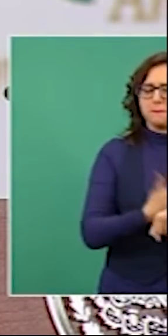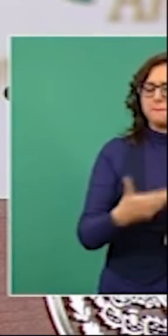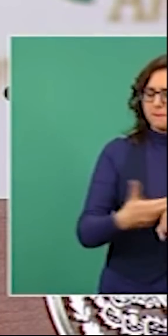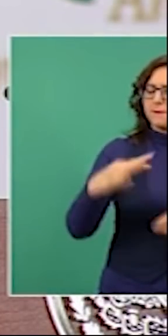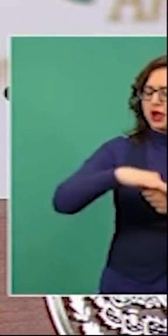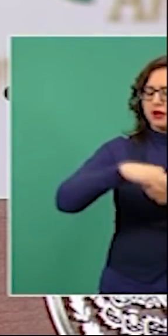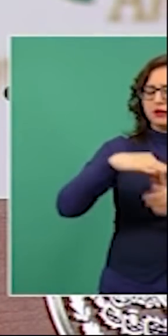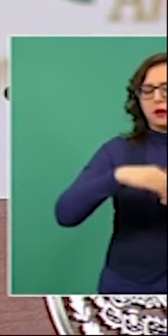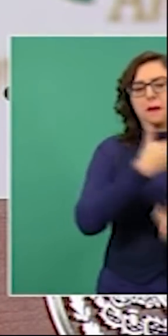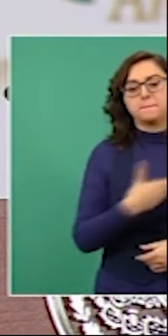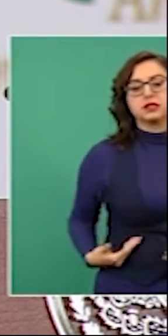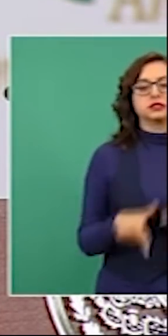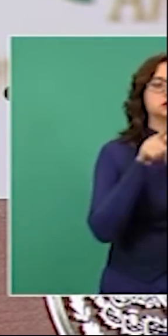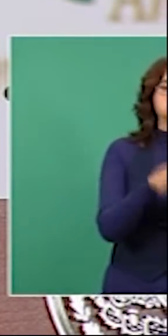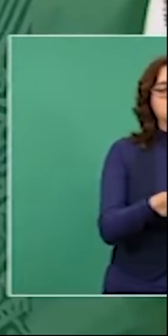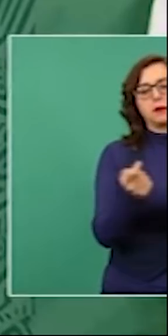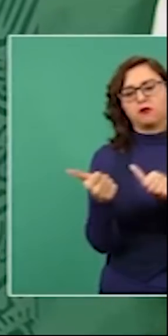revocación o van